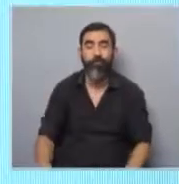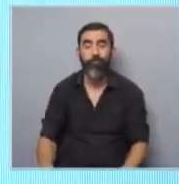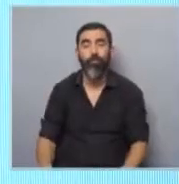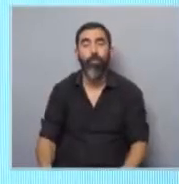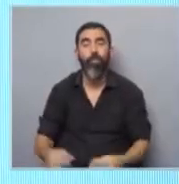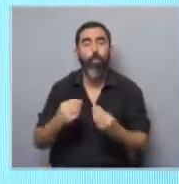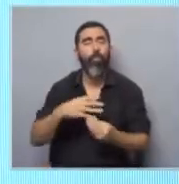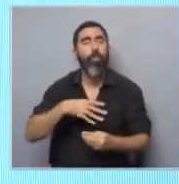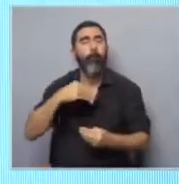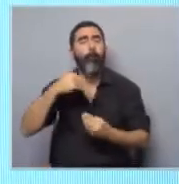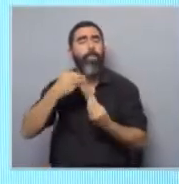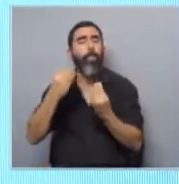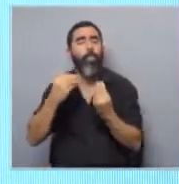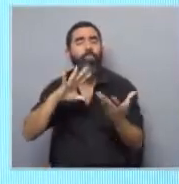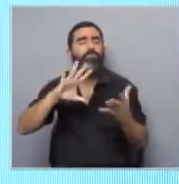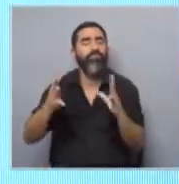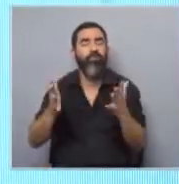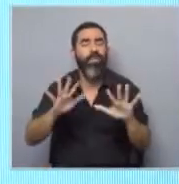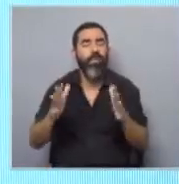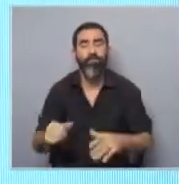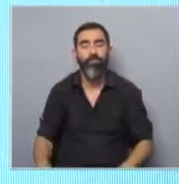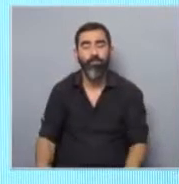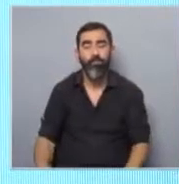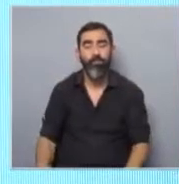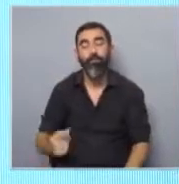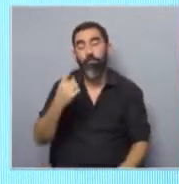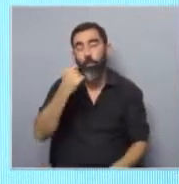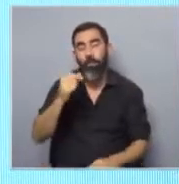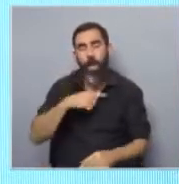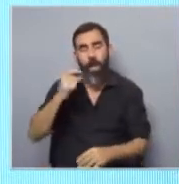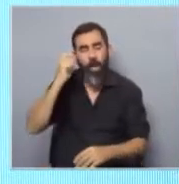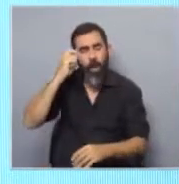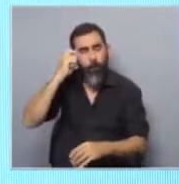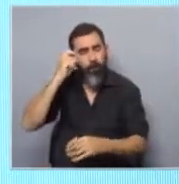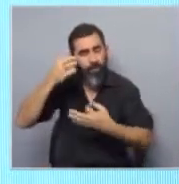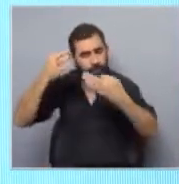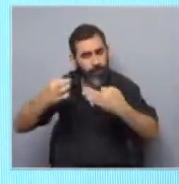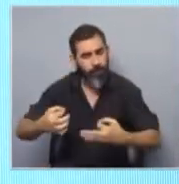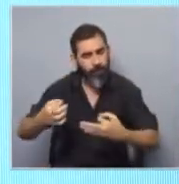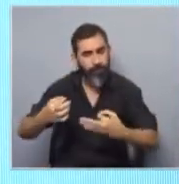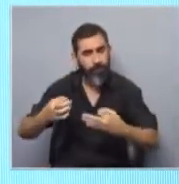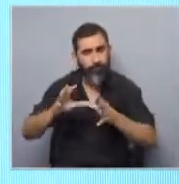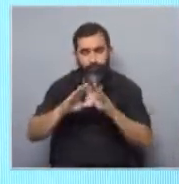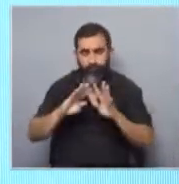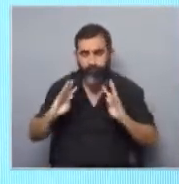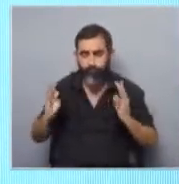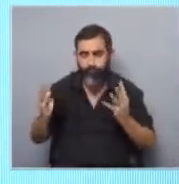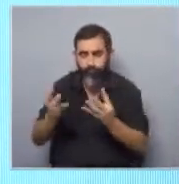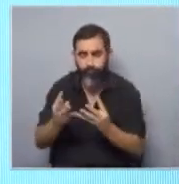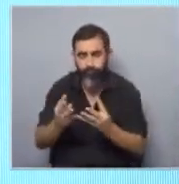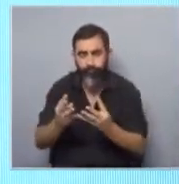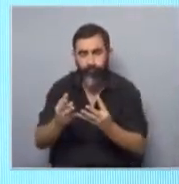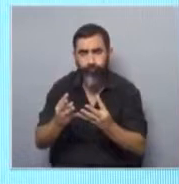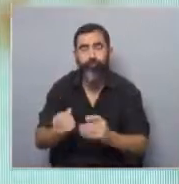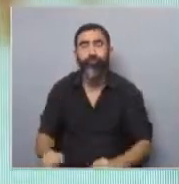define ese espíritu? Y es un hombre que tenía la capacidad de abarcar, vamos a decir